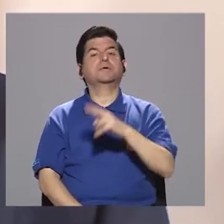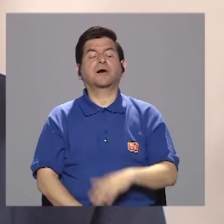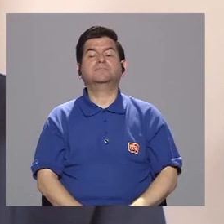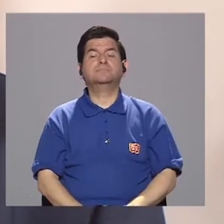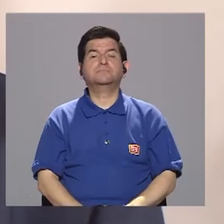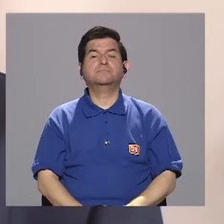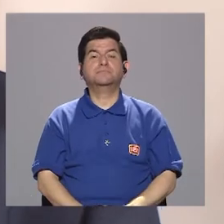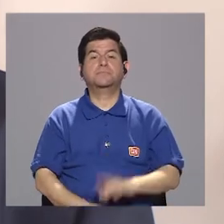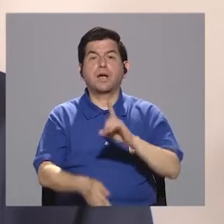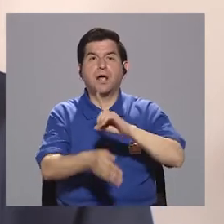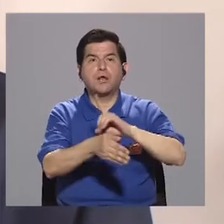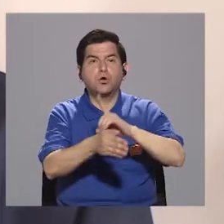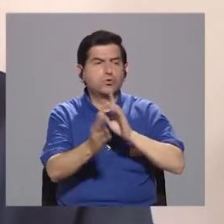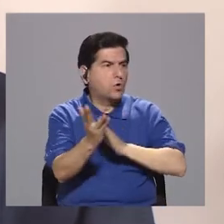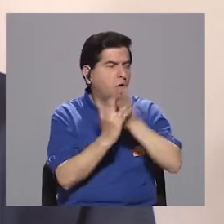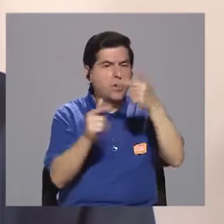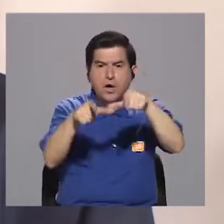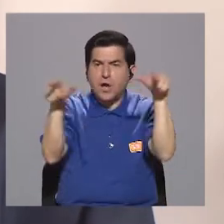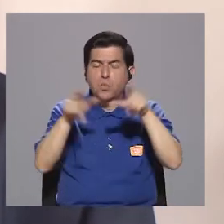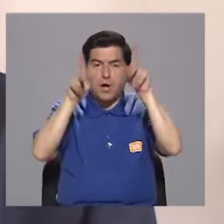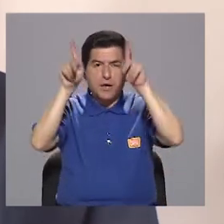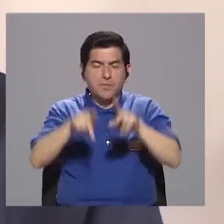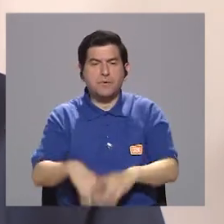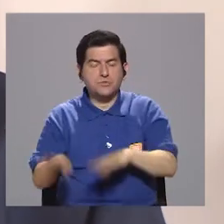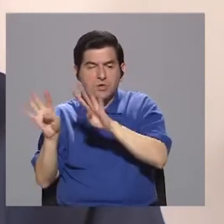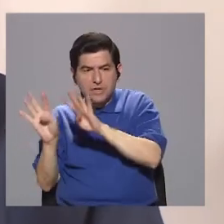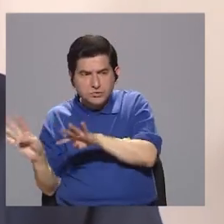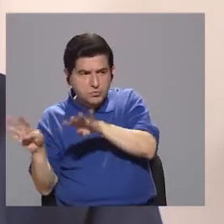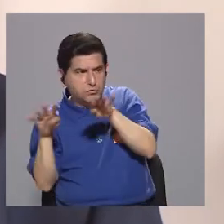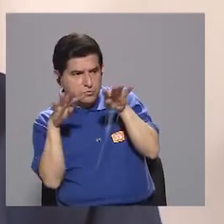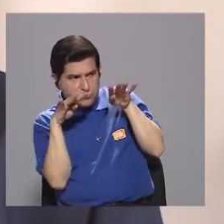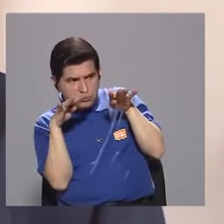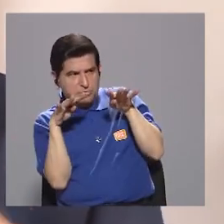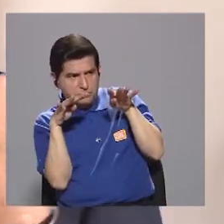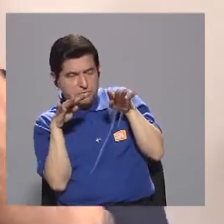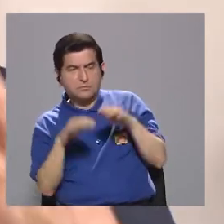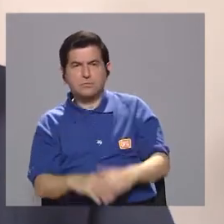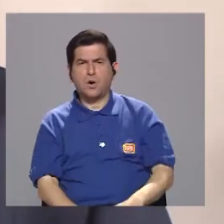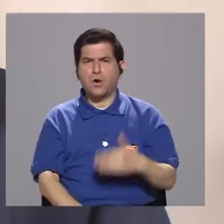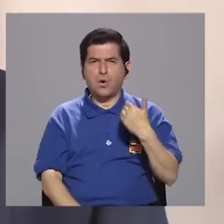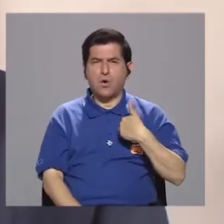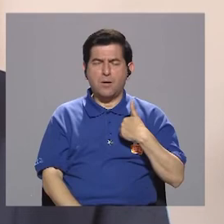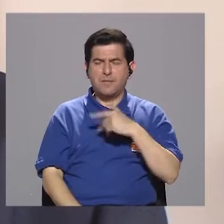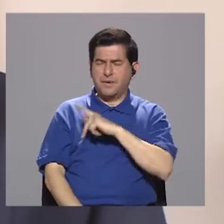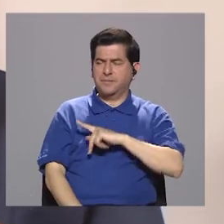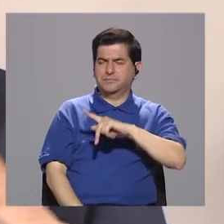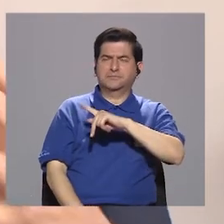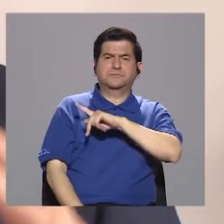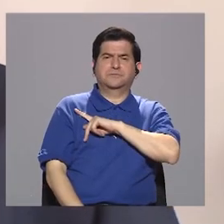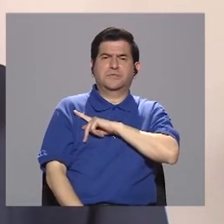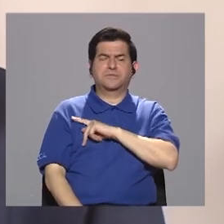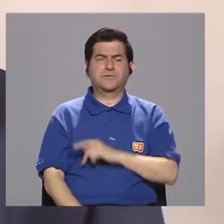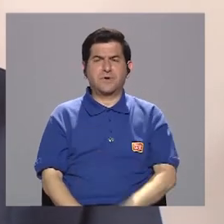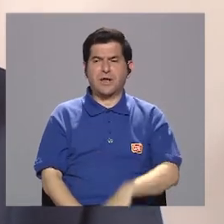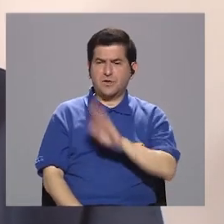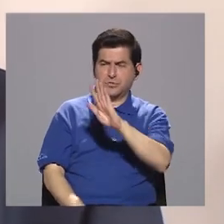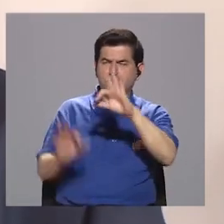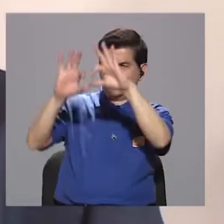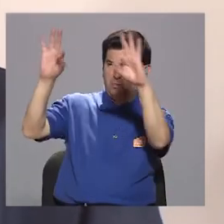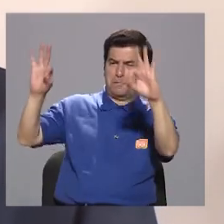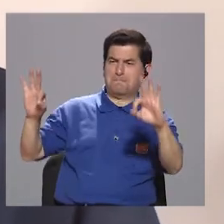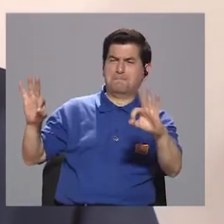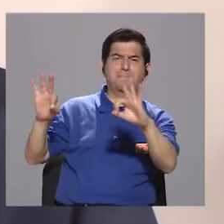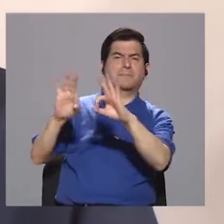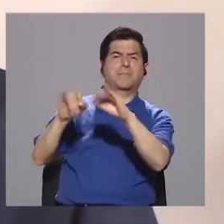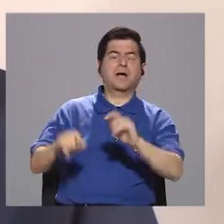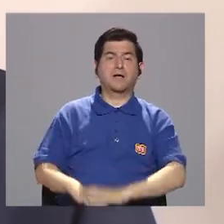doctor entraba a cualquier lugar, ¿verdad?, y la gente tenía que volverlo a ver, ¿verdad? Era un hombre con una personalidad, una figura, una imagen,